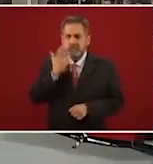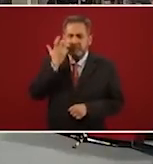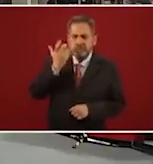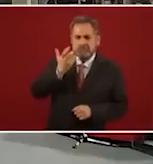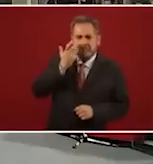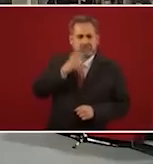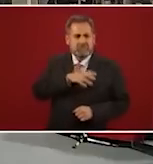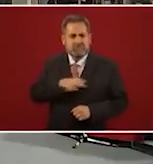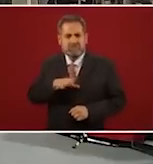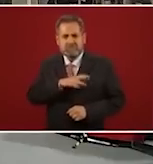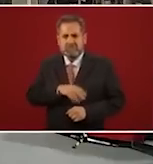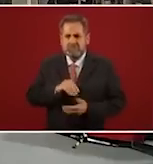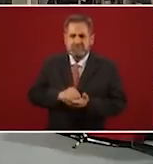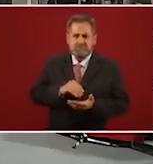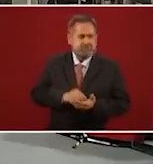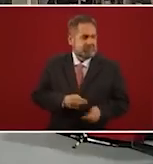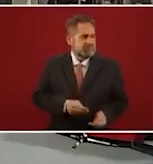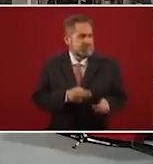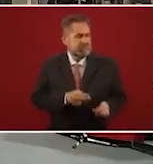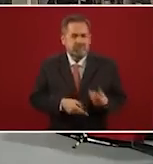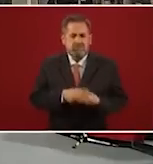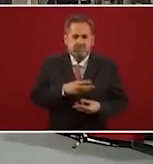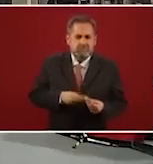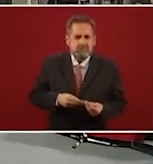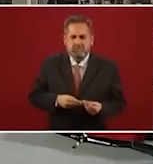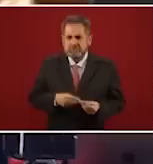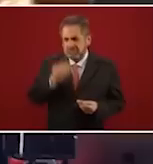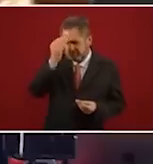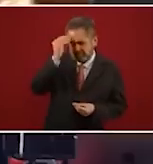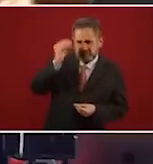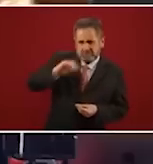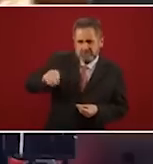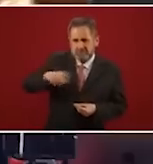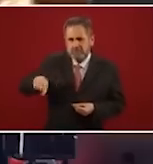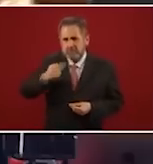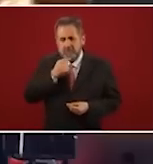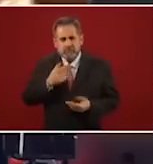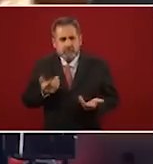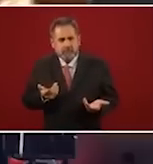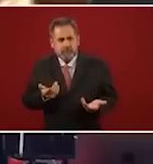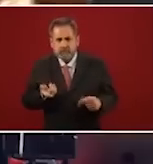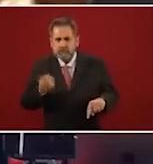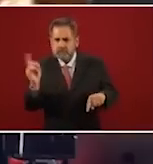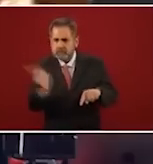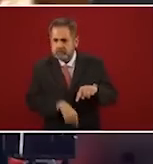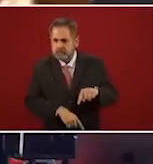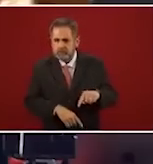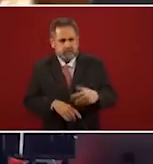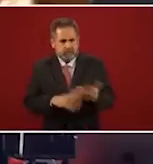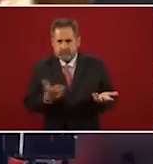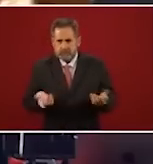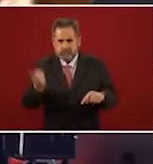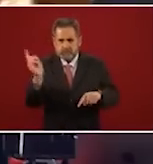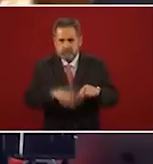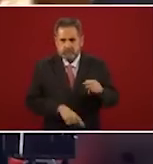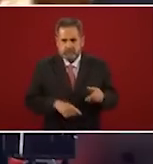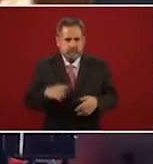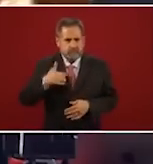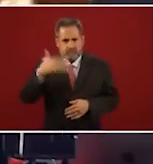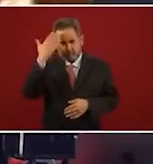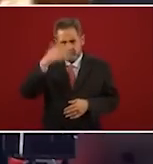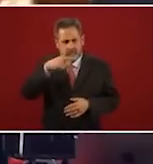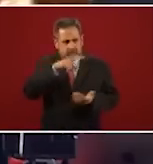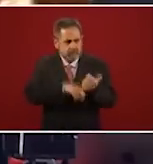que obviamente continúen con sus negocios a costa de la enfermedad de los niños, ¿por qué no destituirlos, presidente, si saben que ya